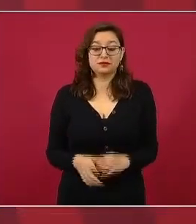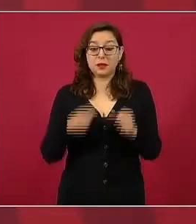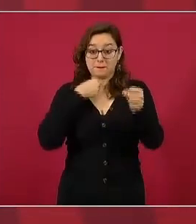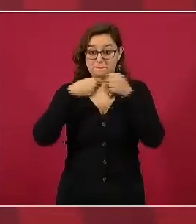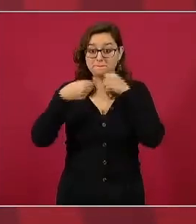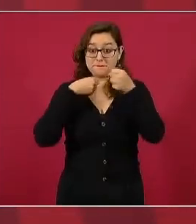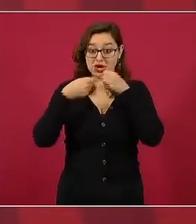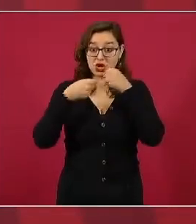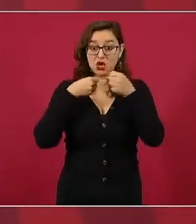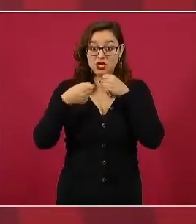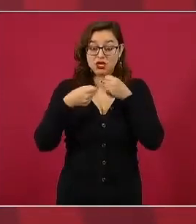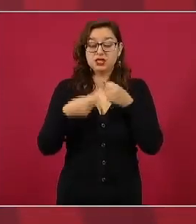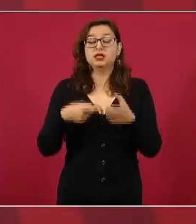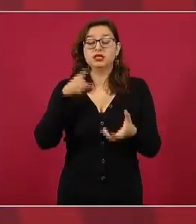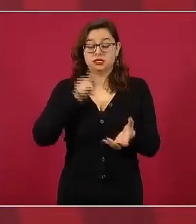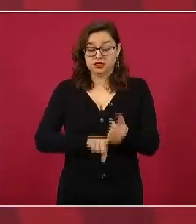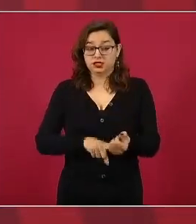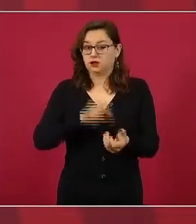Lo decía el doctor Nava.